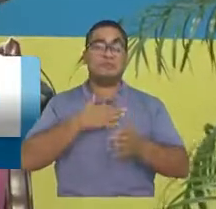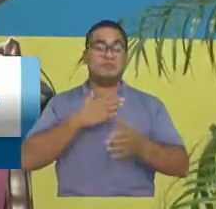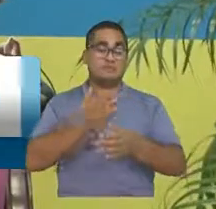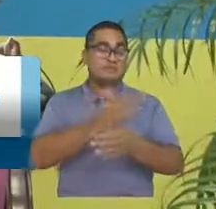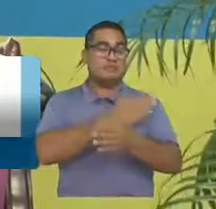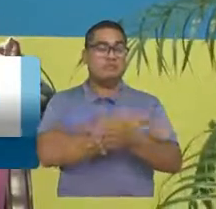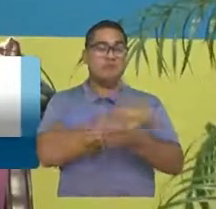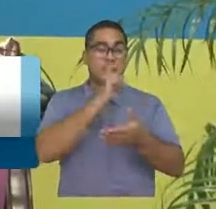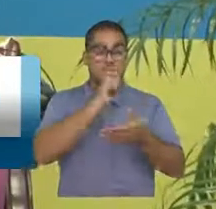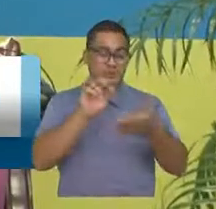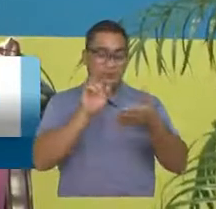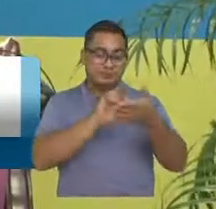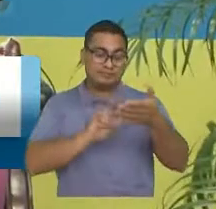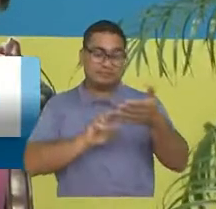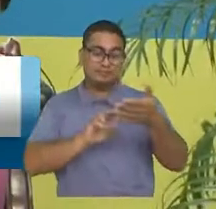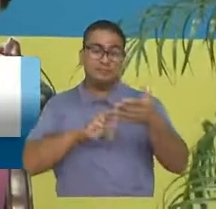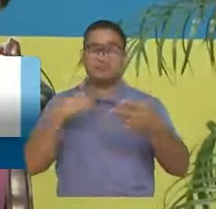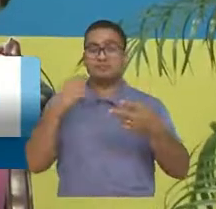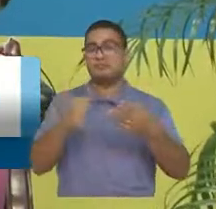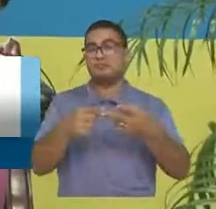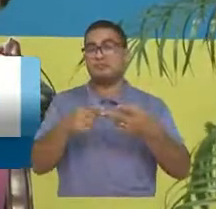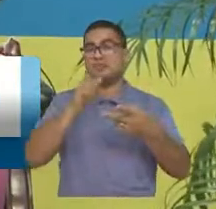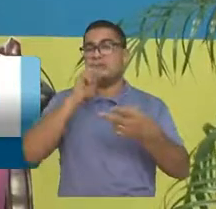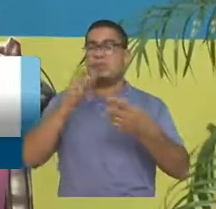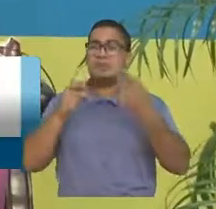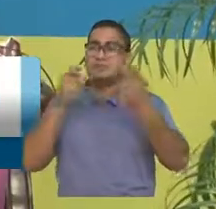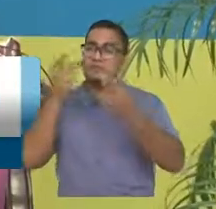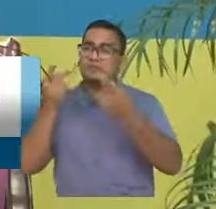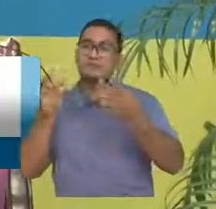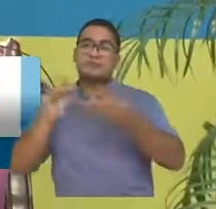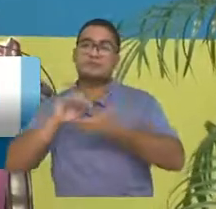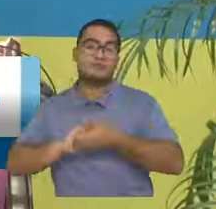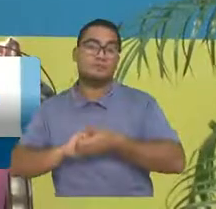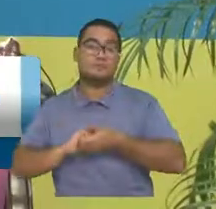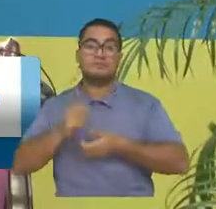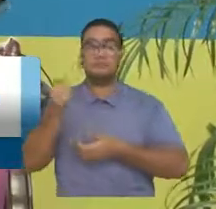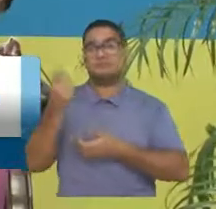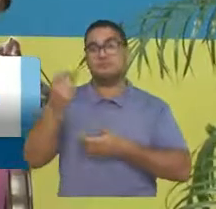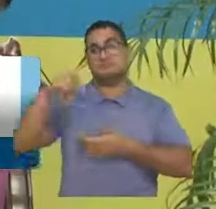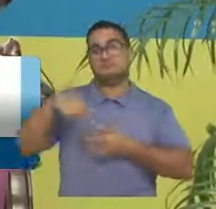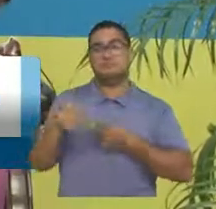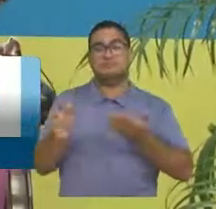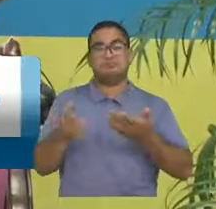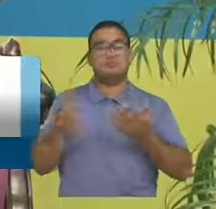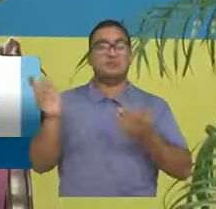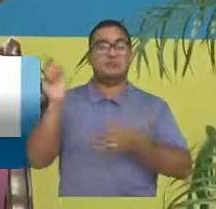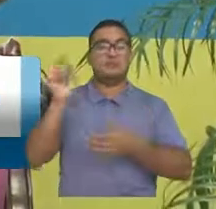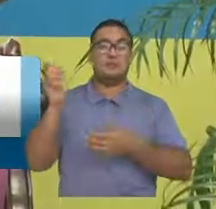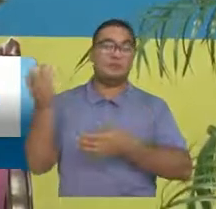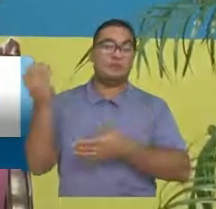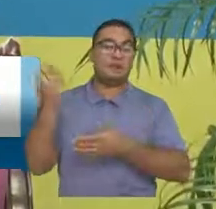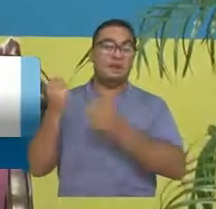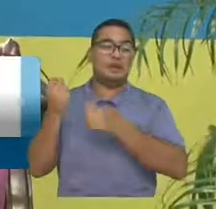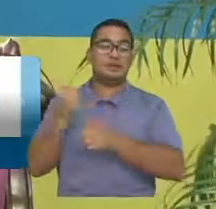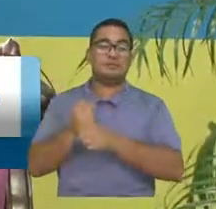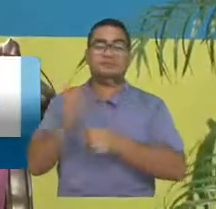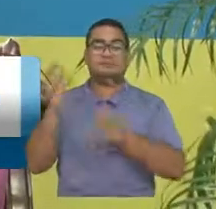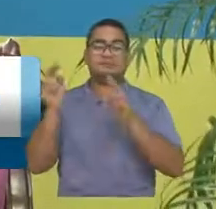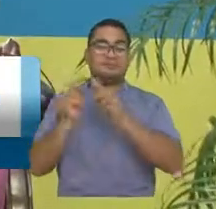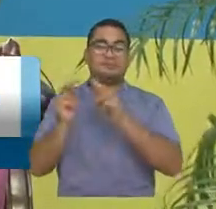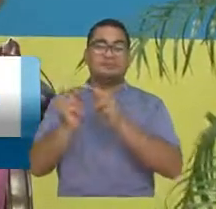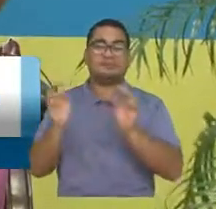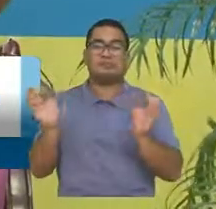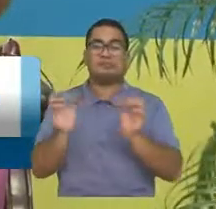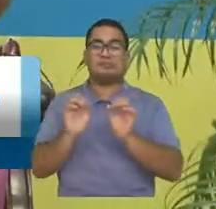fíjese. Antes yo iba a visitar a mis amigas y ahora ya no lo hago. Hace muchos años que no miro a nadie. La gente que